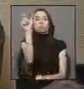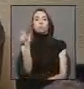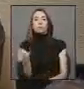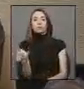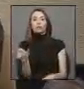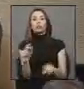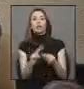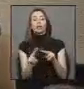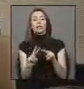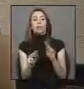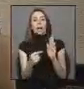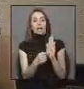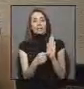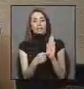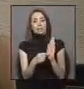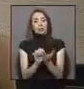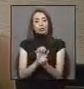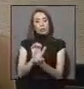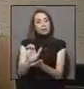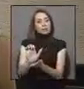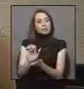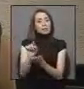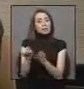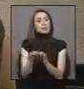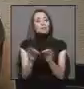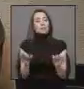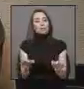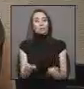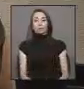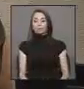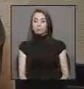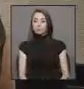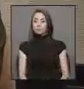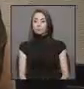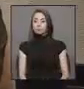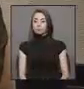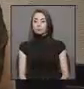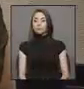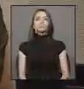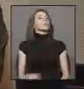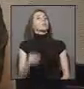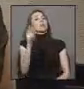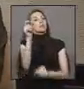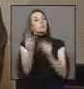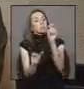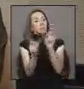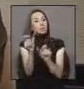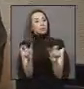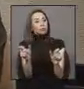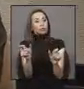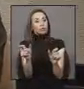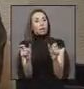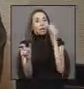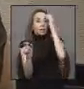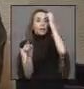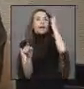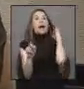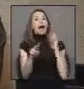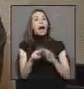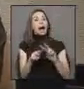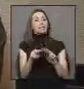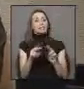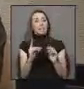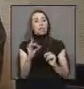en estas desdenables conductas, así como quienes en ocasión o con ocasión de estos